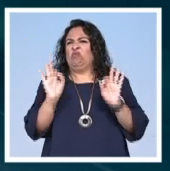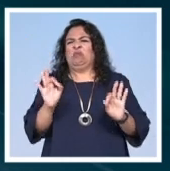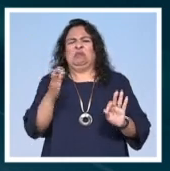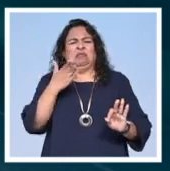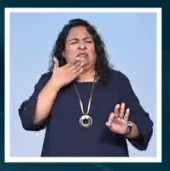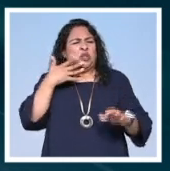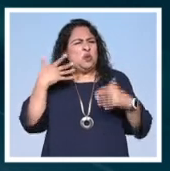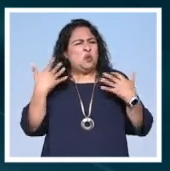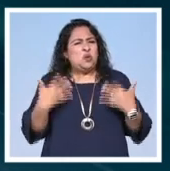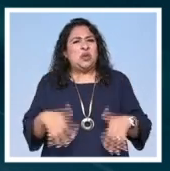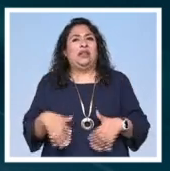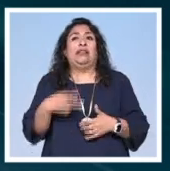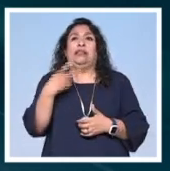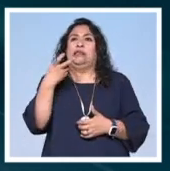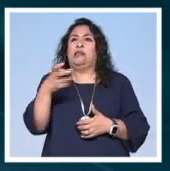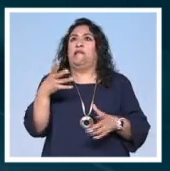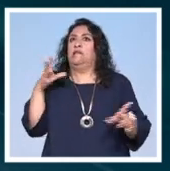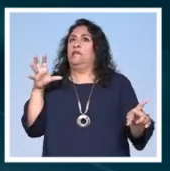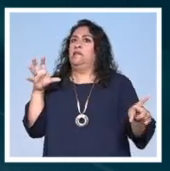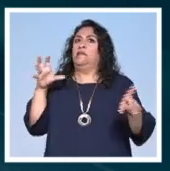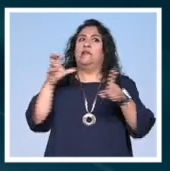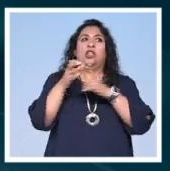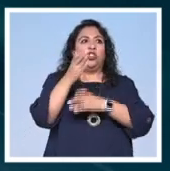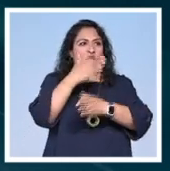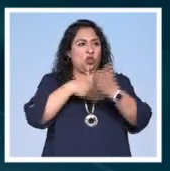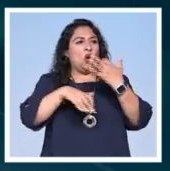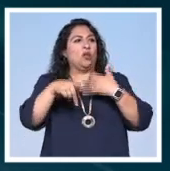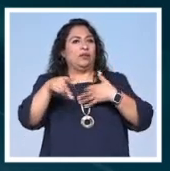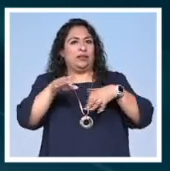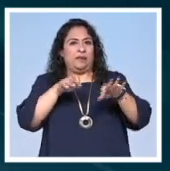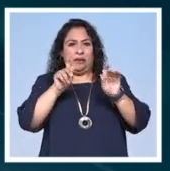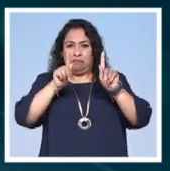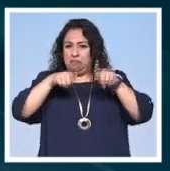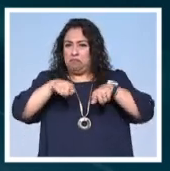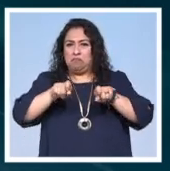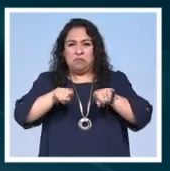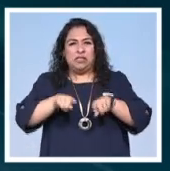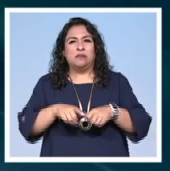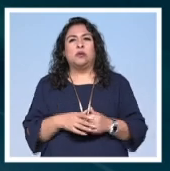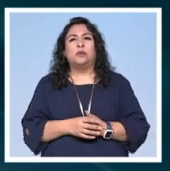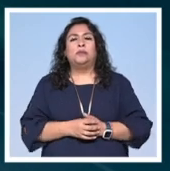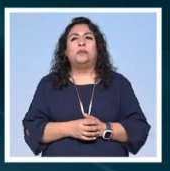rotunda es un gran reto que nos deja todos los que nos dedicamos a